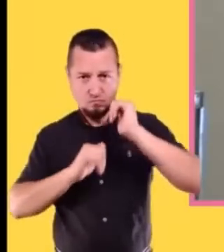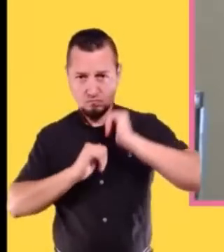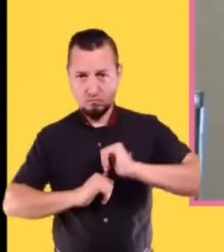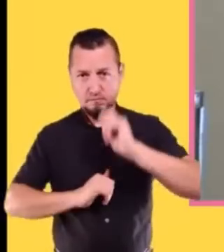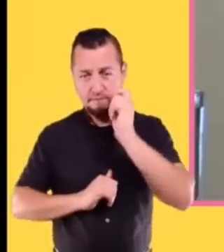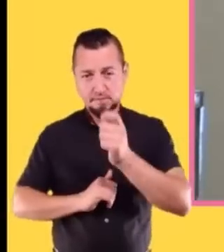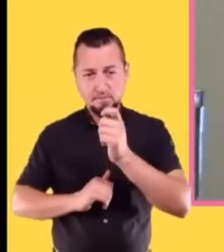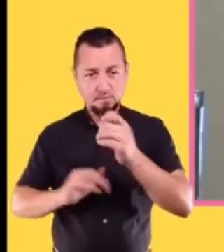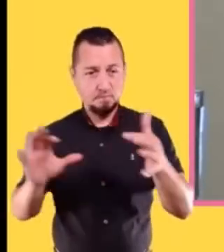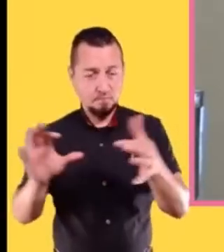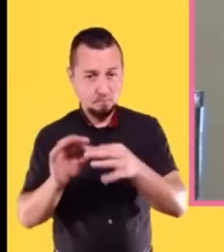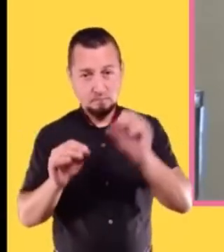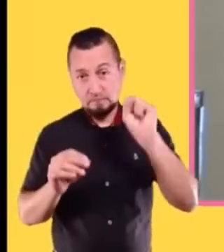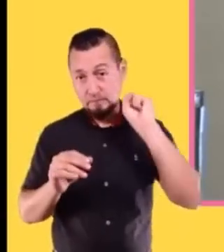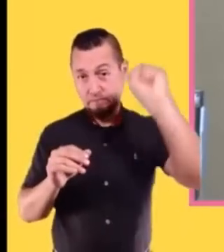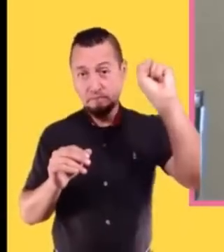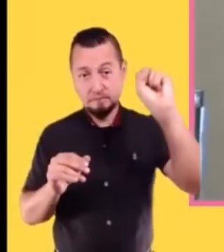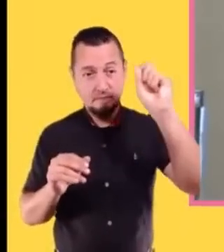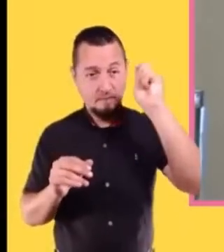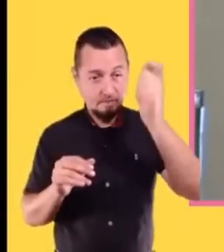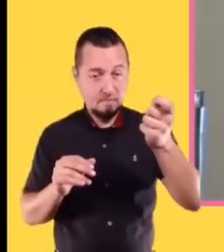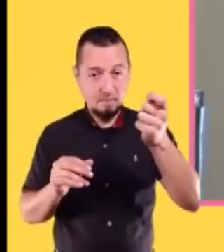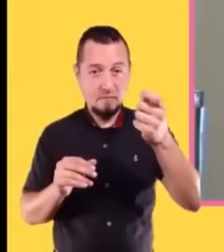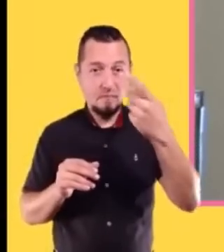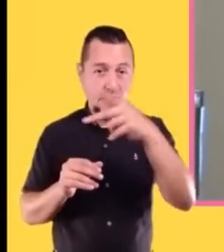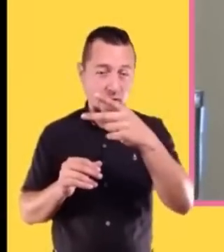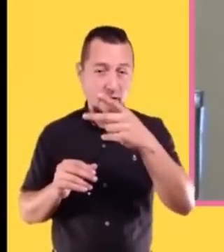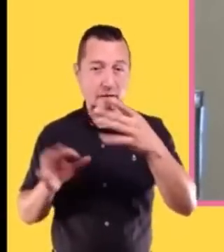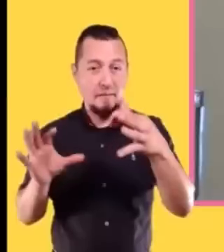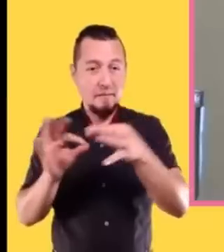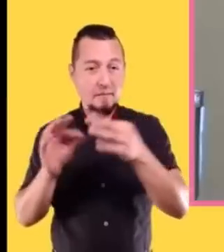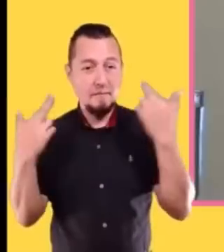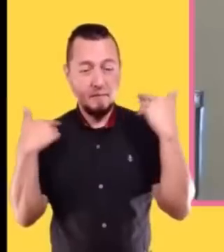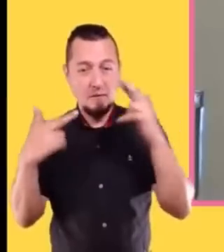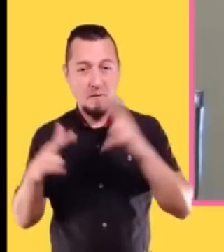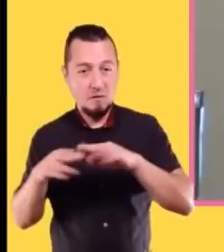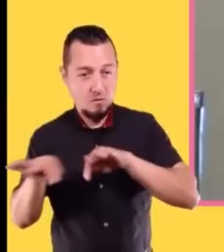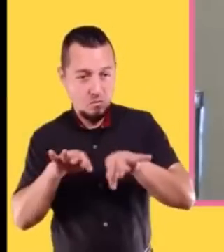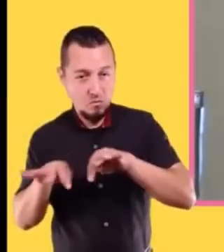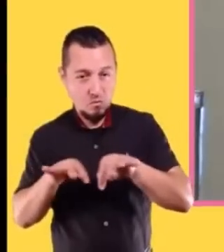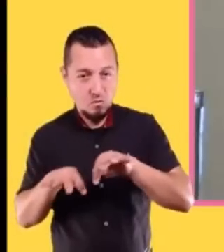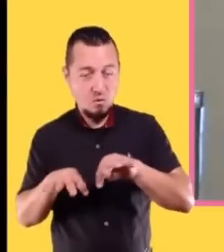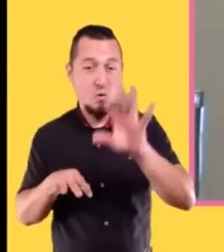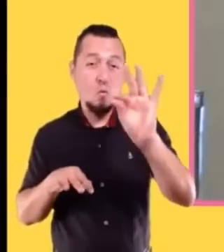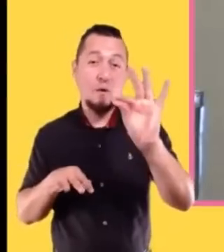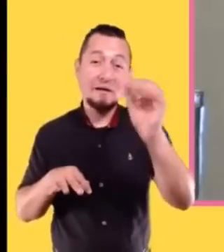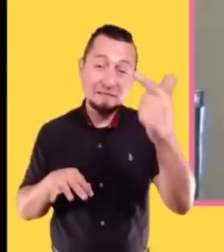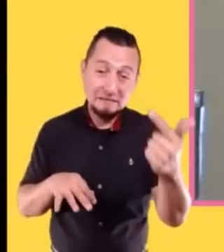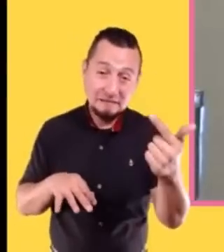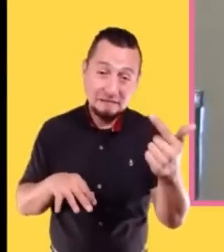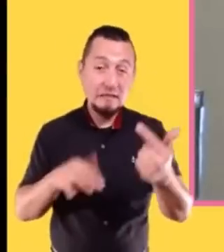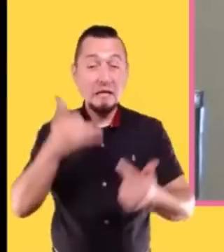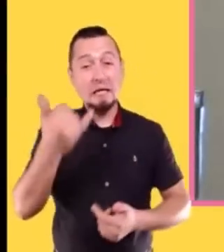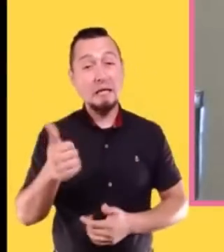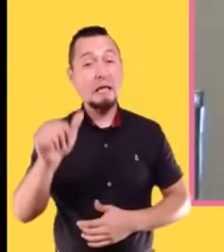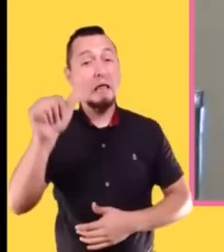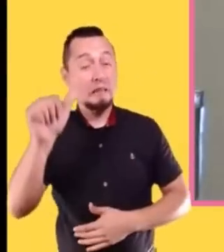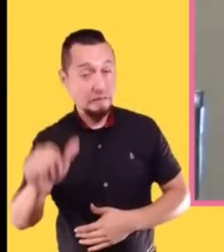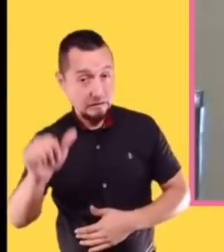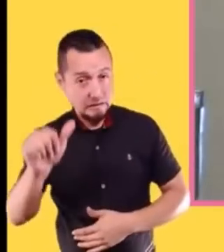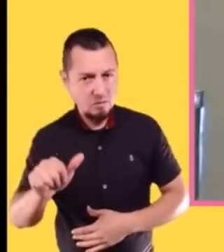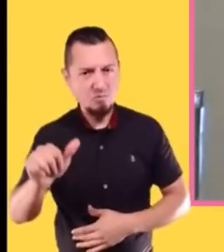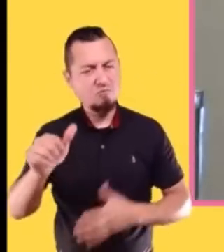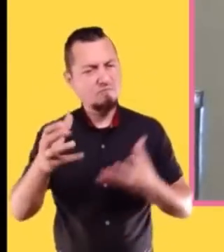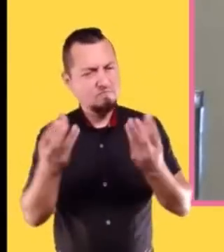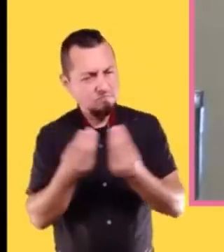dos sindicatos, del sindicato de trabajadores de la educación, la sección 47 y la 16. Vamos a trabajar con ellos, lo hemos hecho